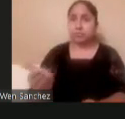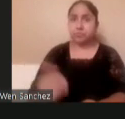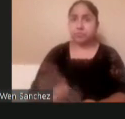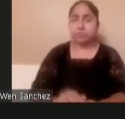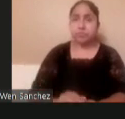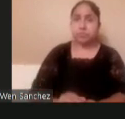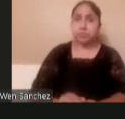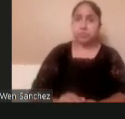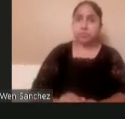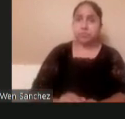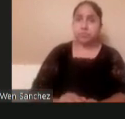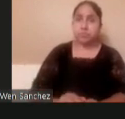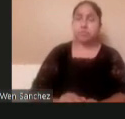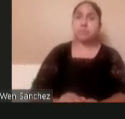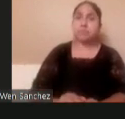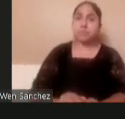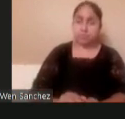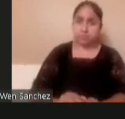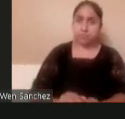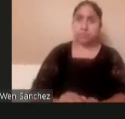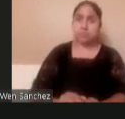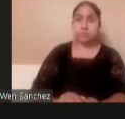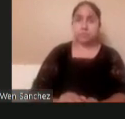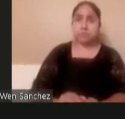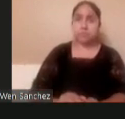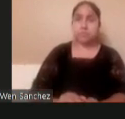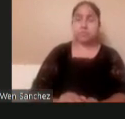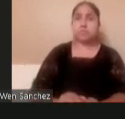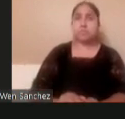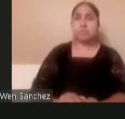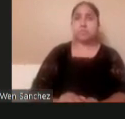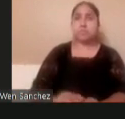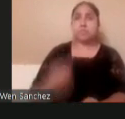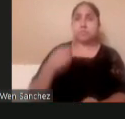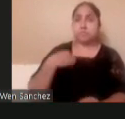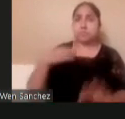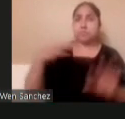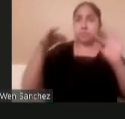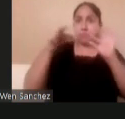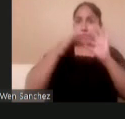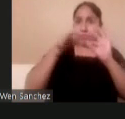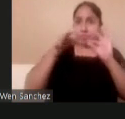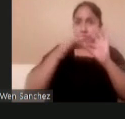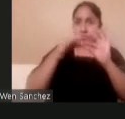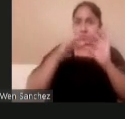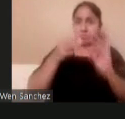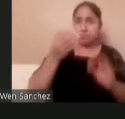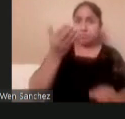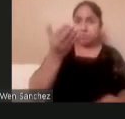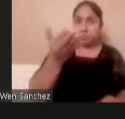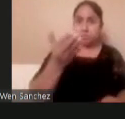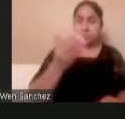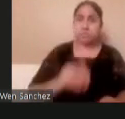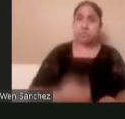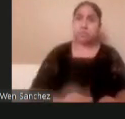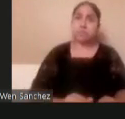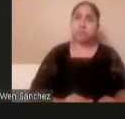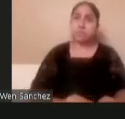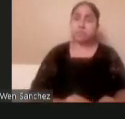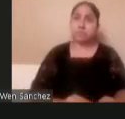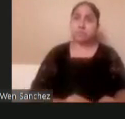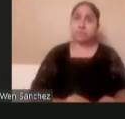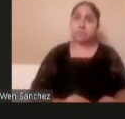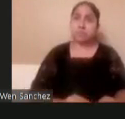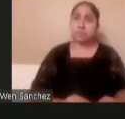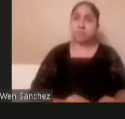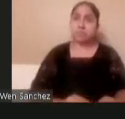Y nada más quiero hacer un señalamiento en cuanto a que es un tanto temerario